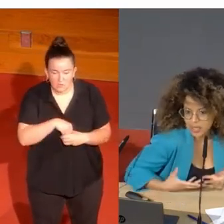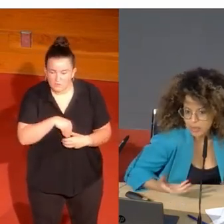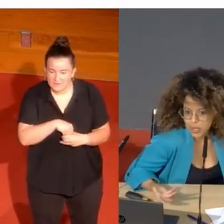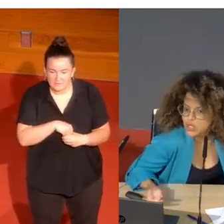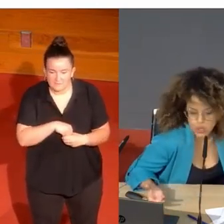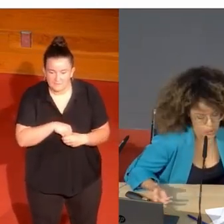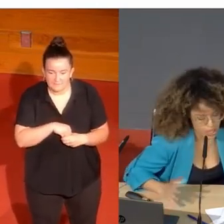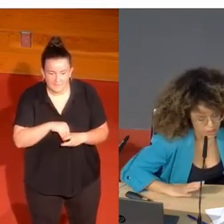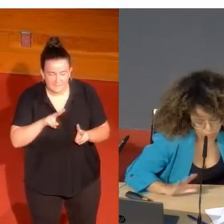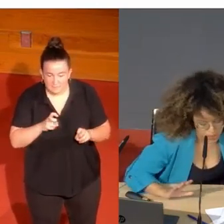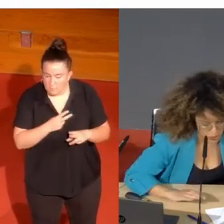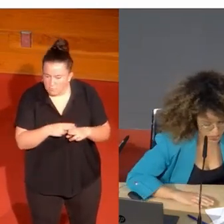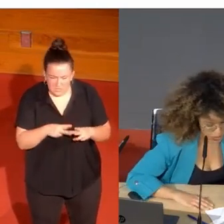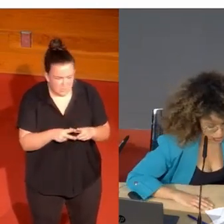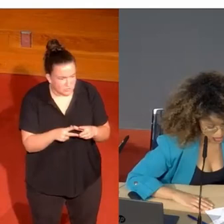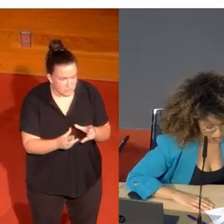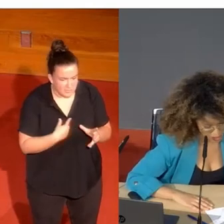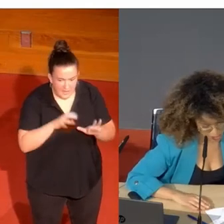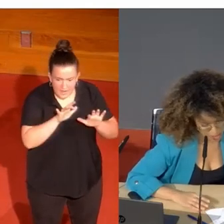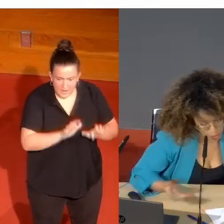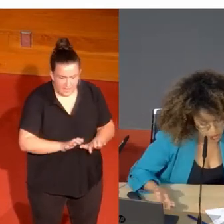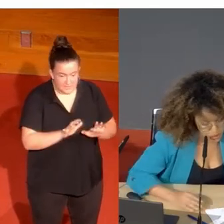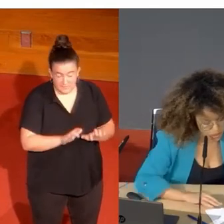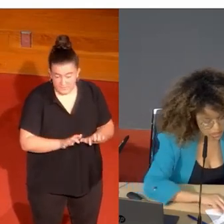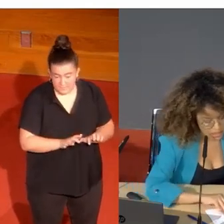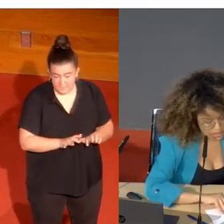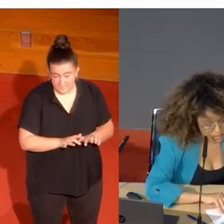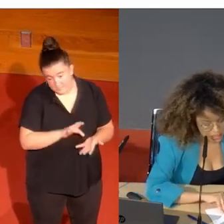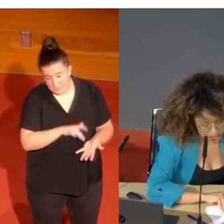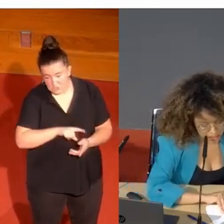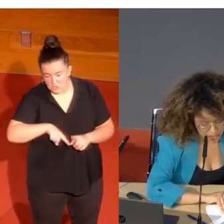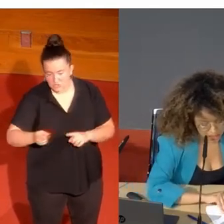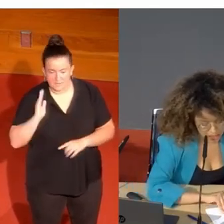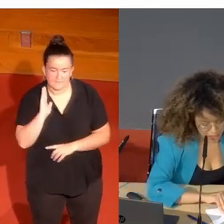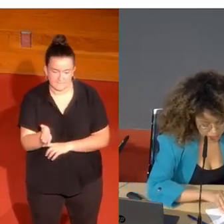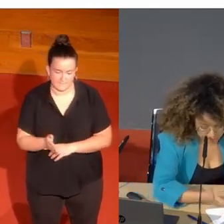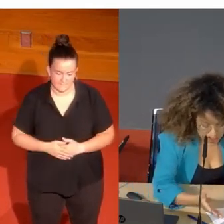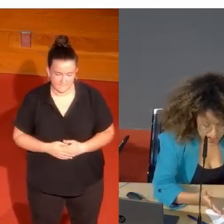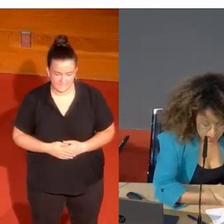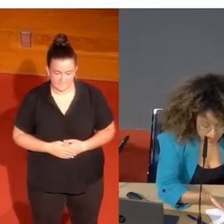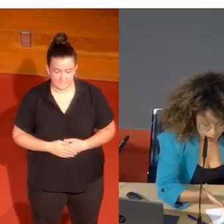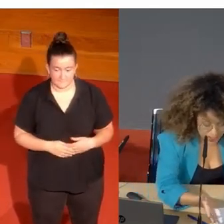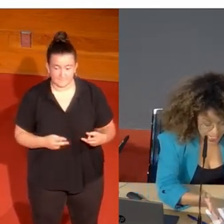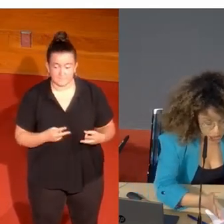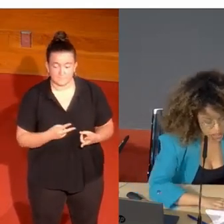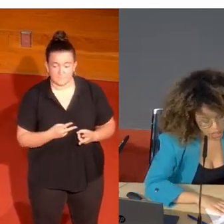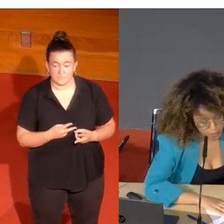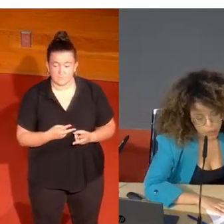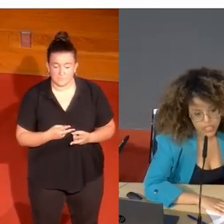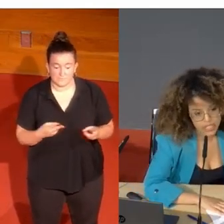índole eh político y social pues eso es lo que lo que pasa por lo tanto dicen que eh le le